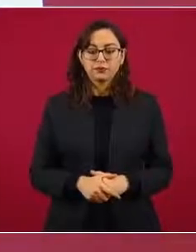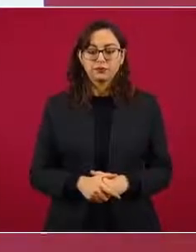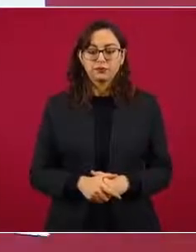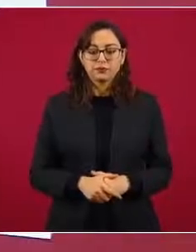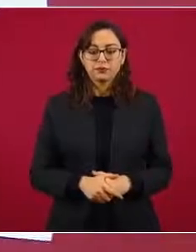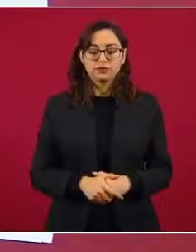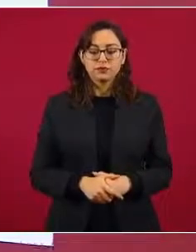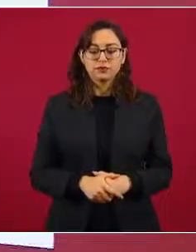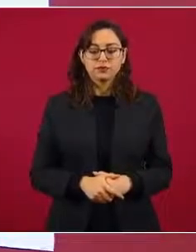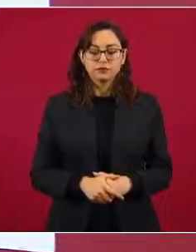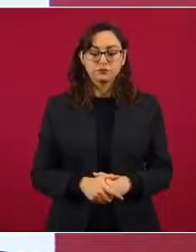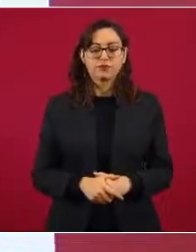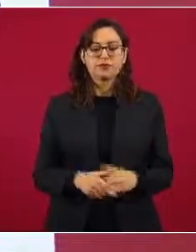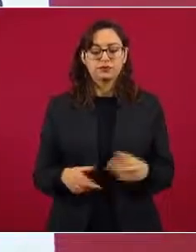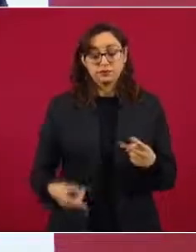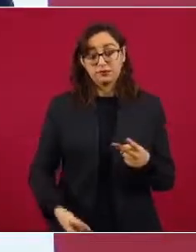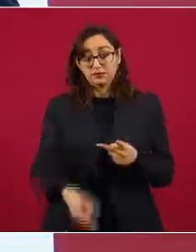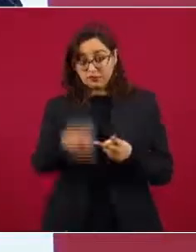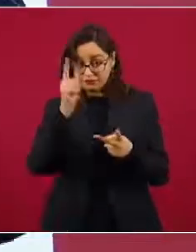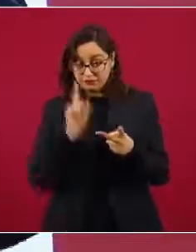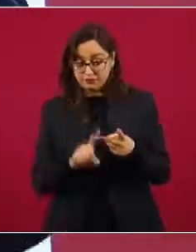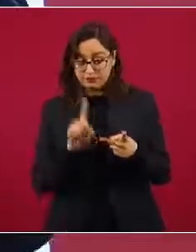La vacuna CanSino,